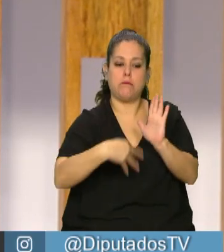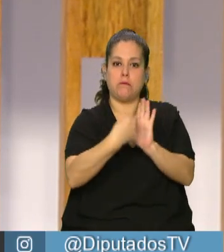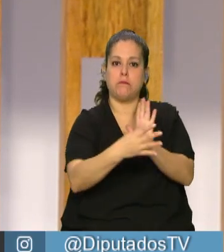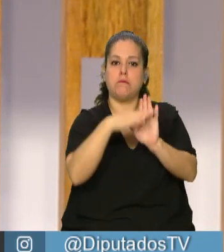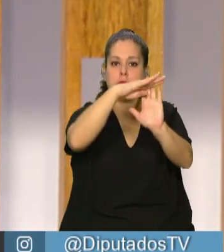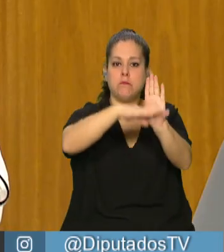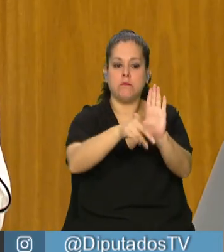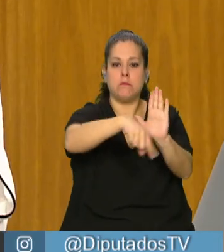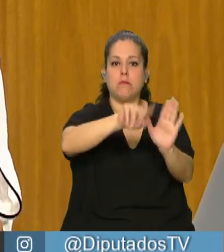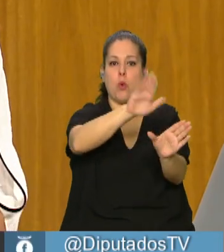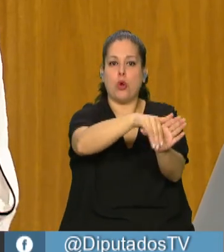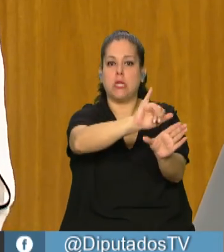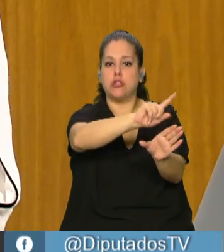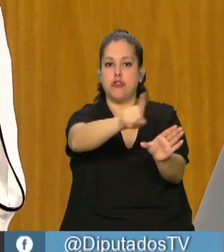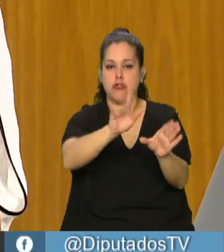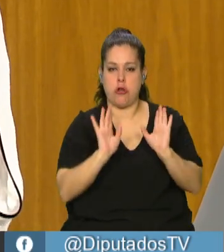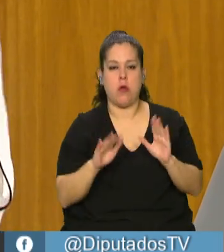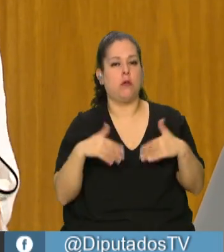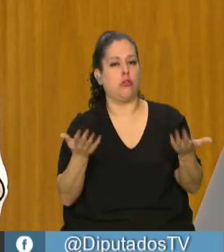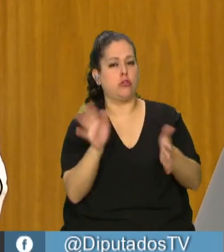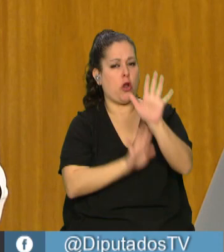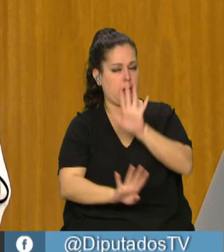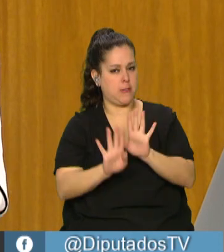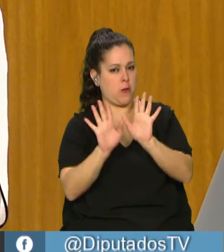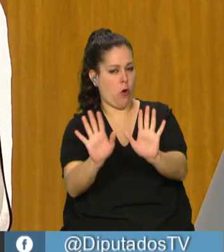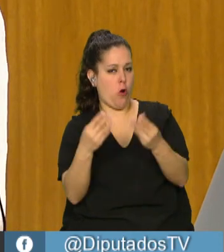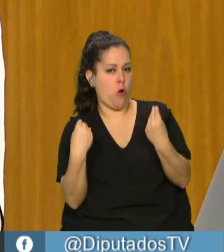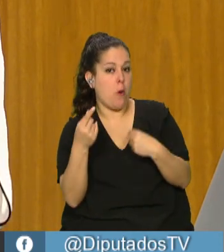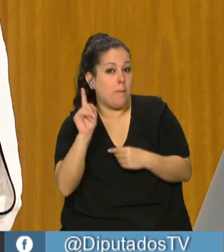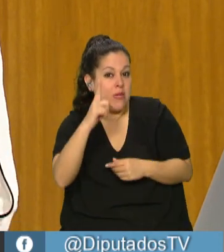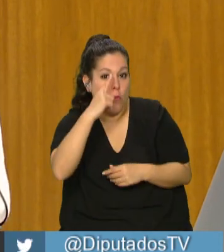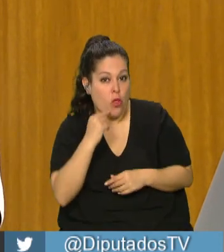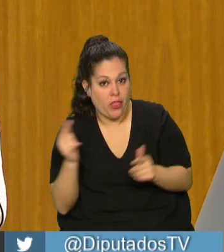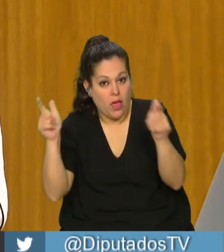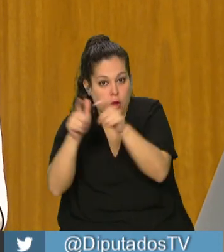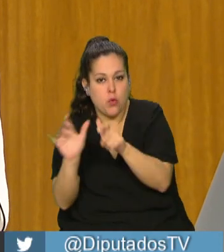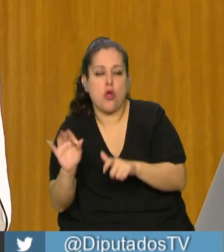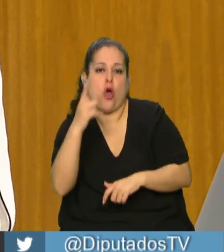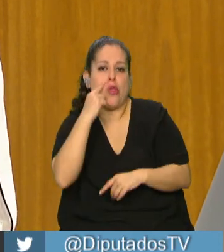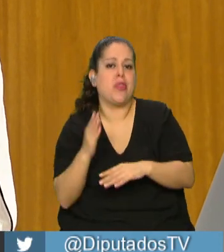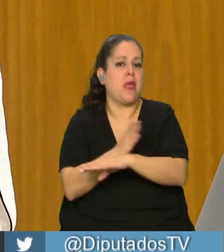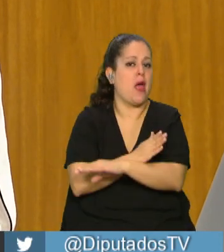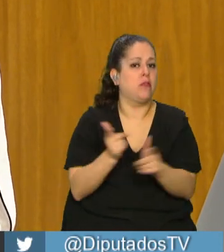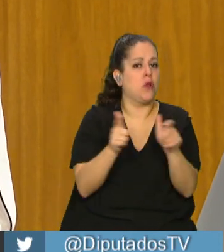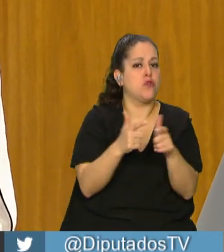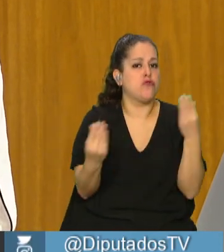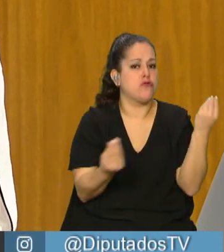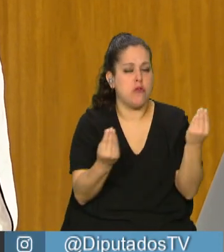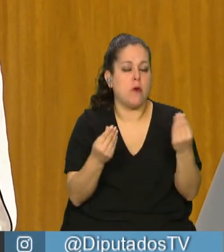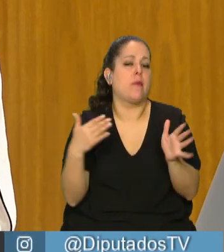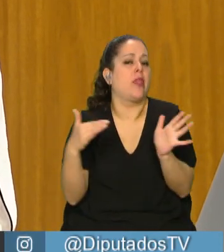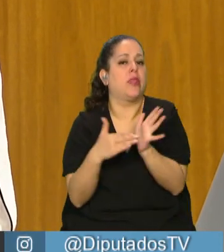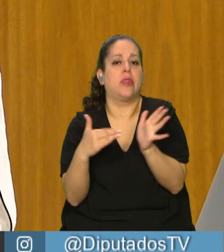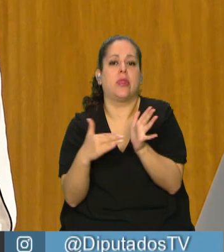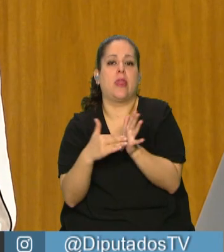O sea que la organización sería, se juntan el día anterior, el mismo día, todo. Sí, eso de acuerdo a los tratamientos.